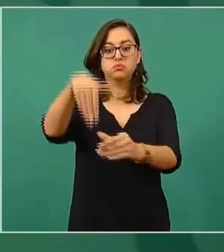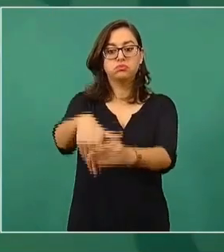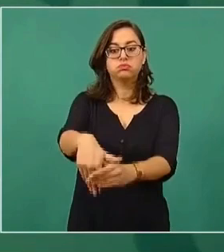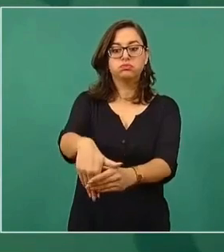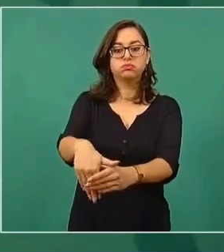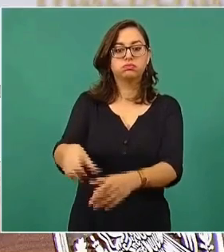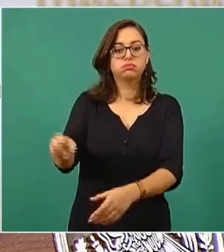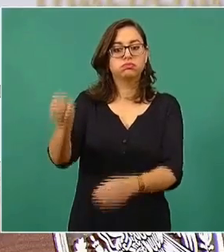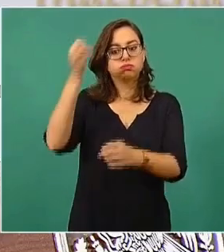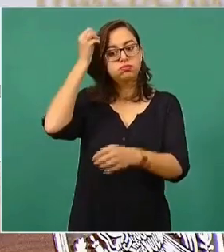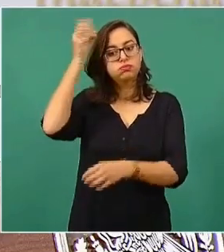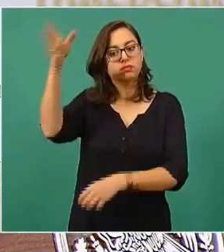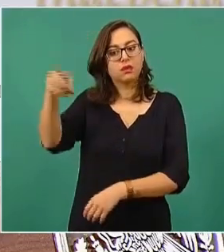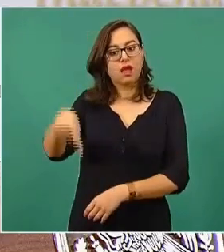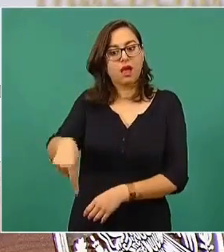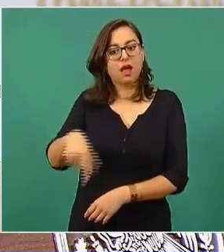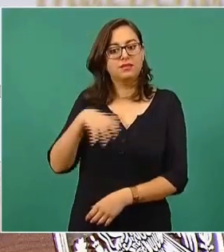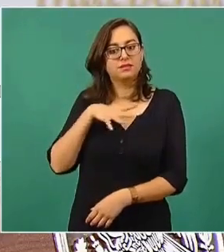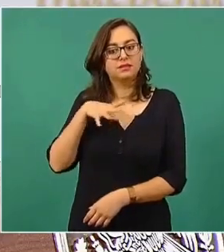Y